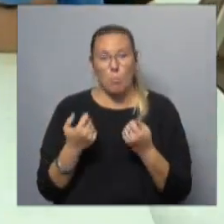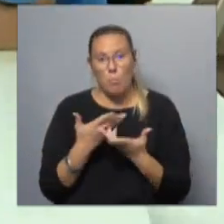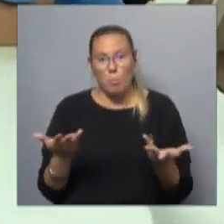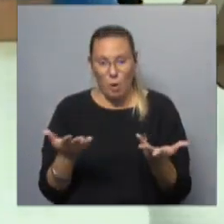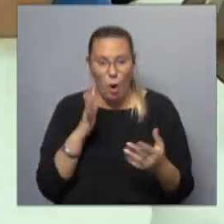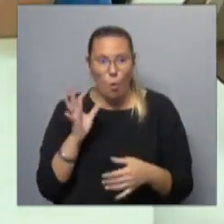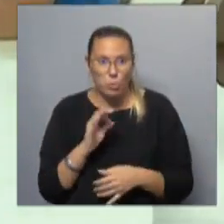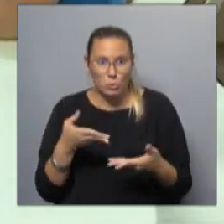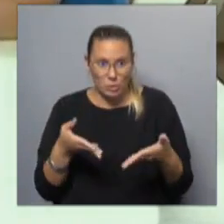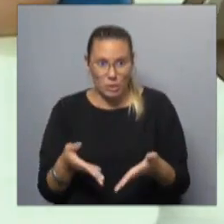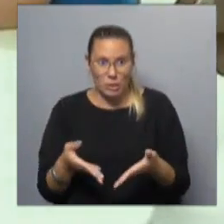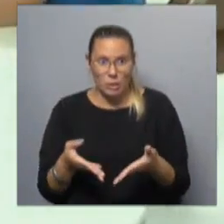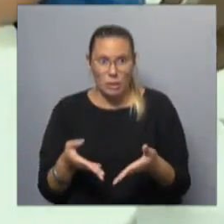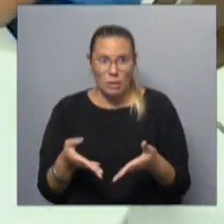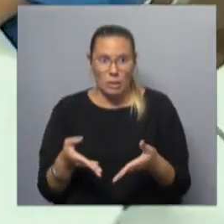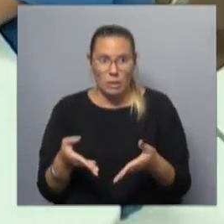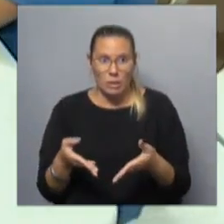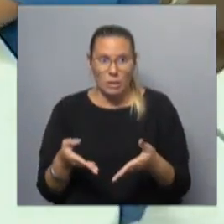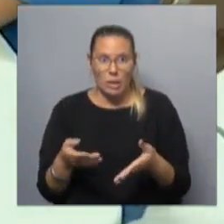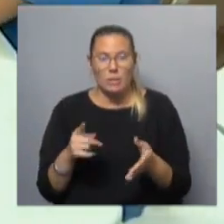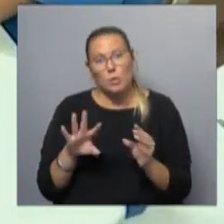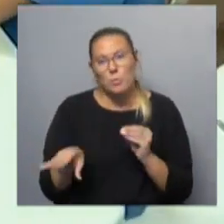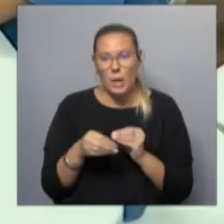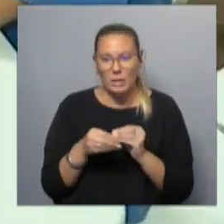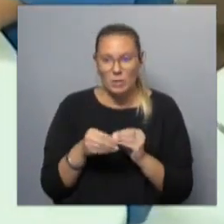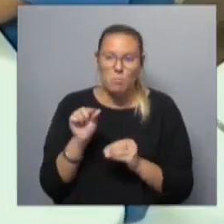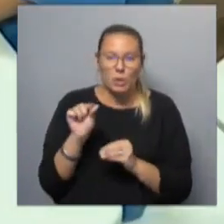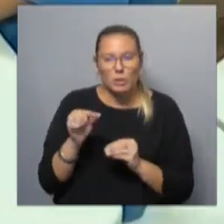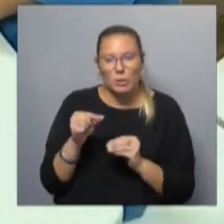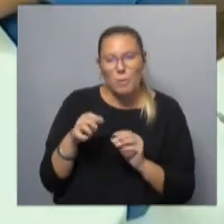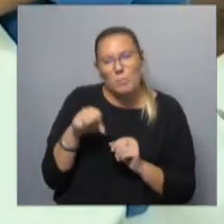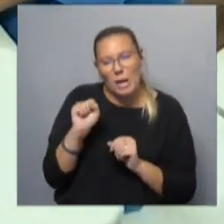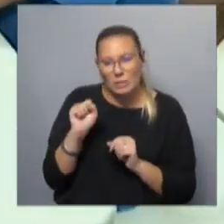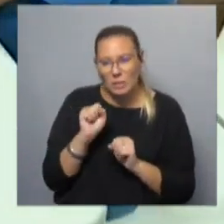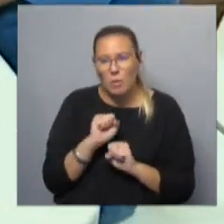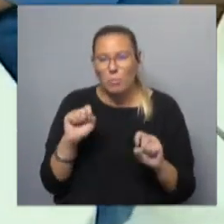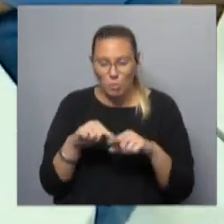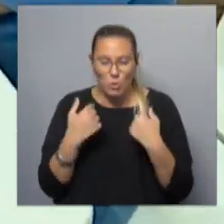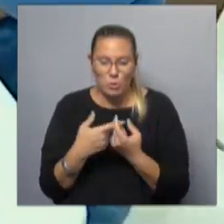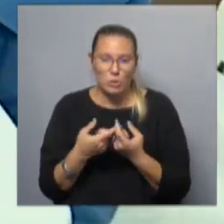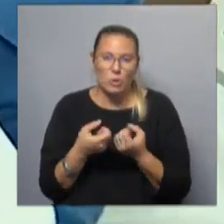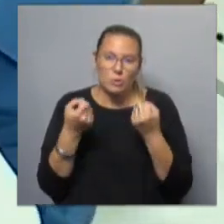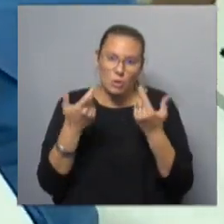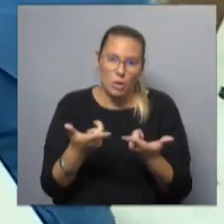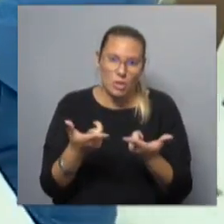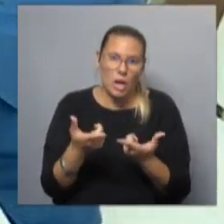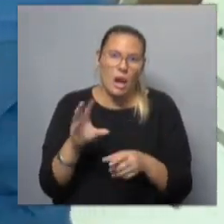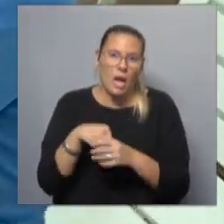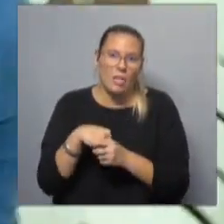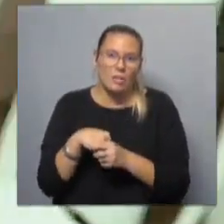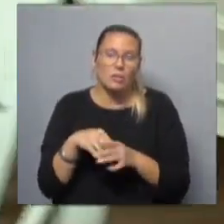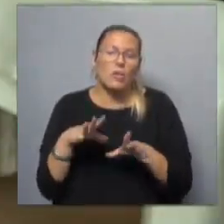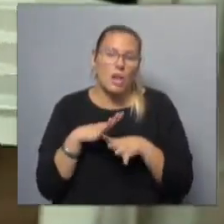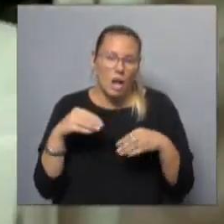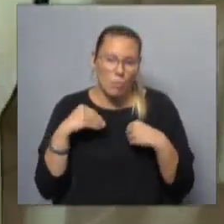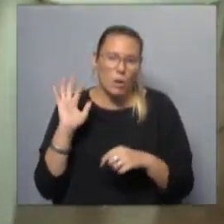esta posibilidad y bueno, es un plus, un poquito más de lo que podemos nosotros dar dentro del marco de la escuelita,